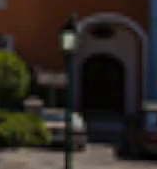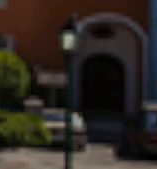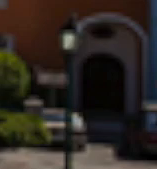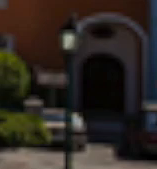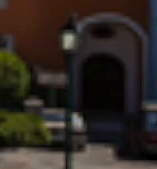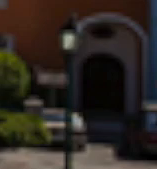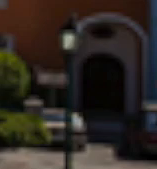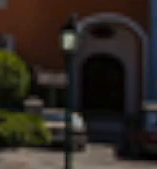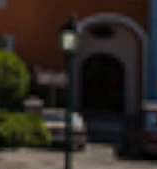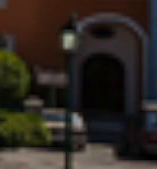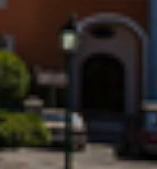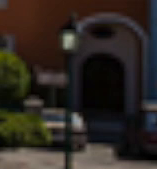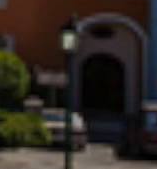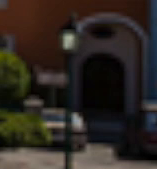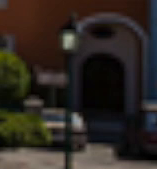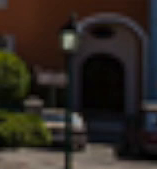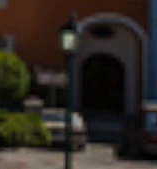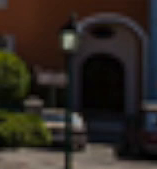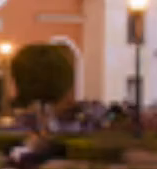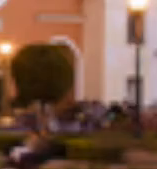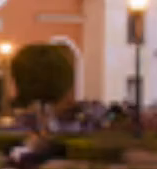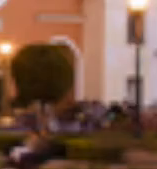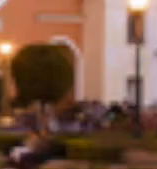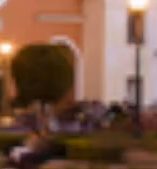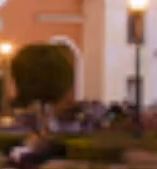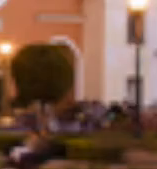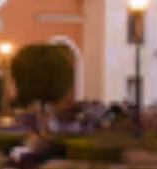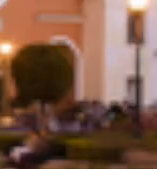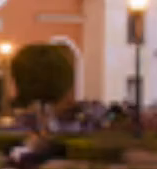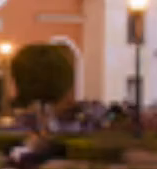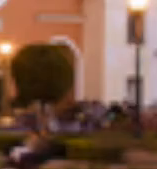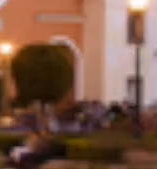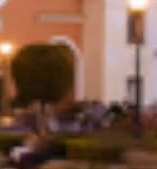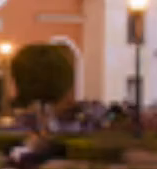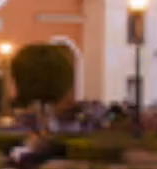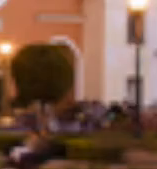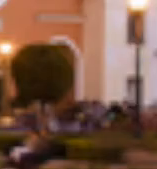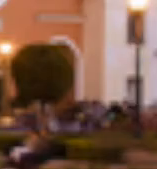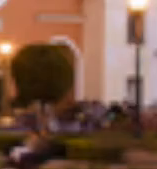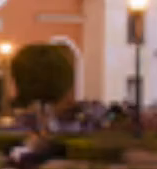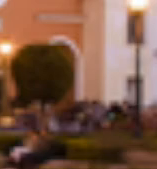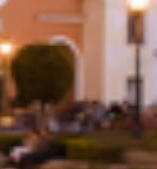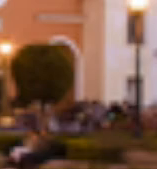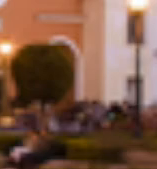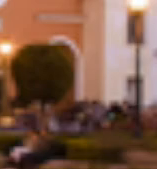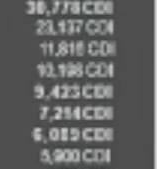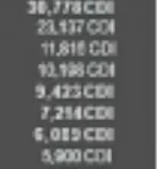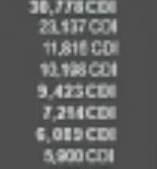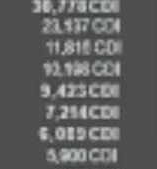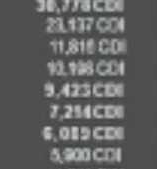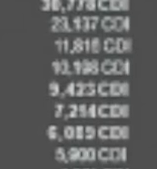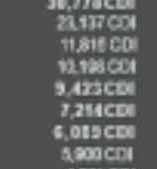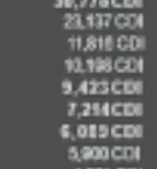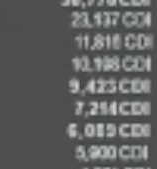con mayor paz social, así lo comenta también el gobernador Omar Fayad. Al parecer, el estado, el cual se encuentra rodeado por